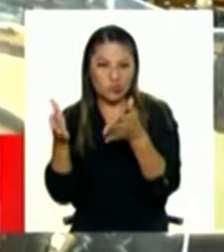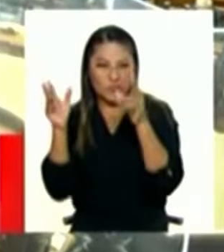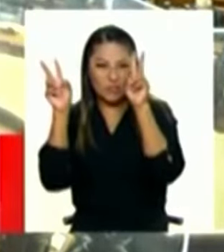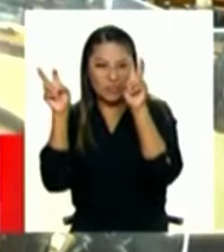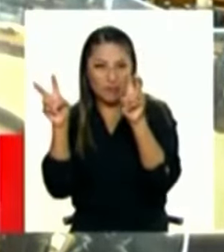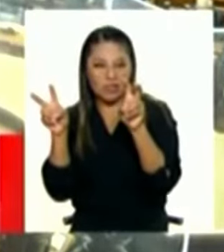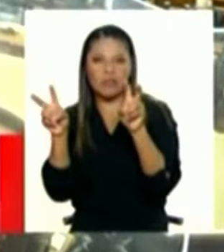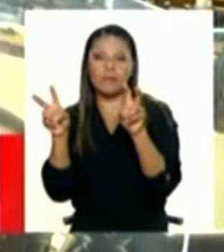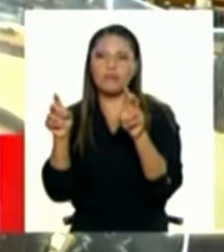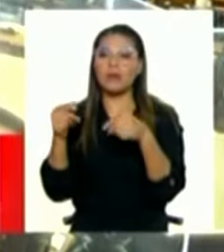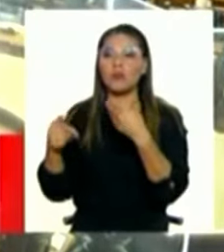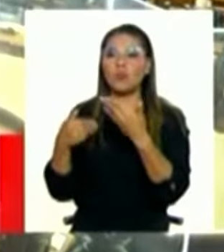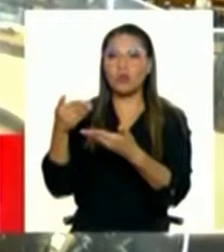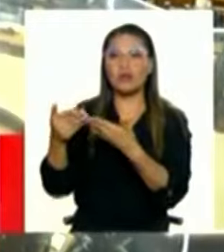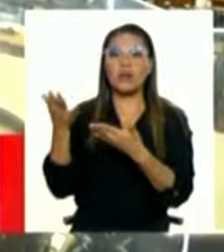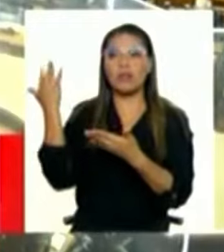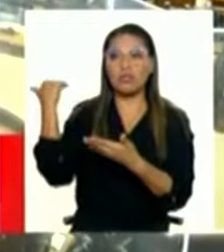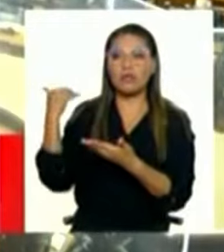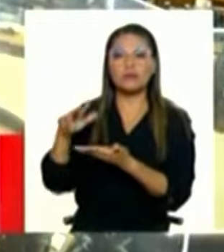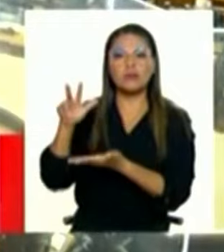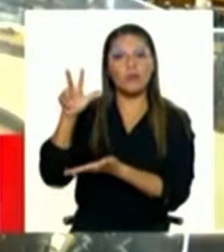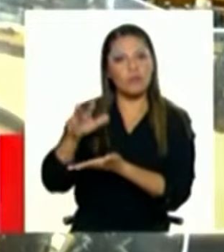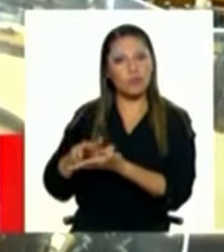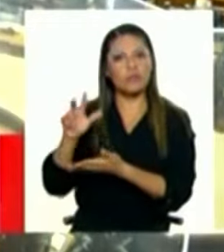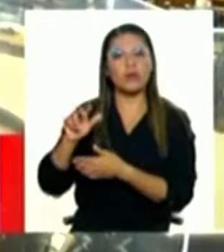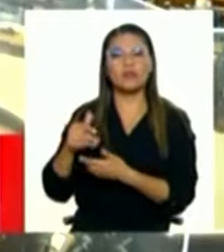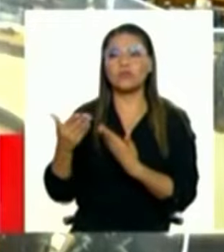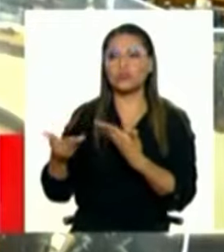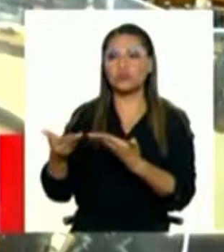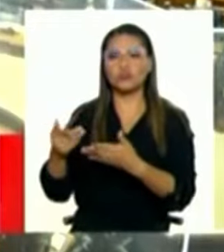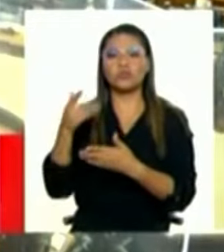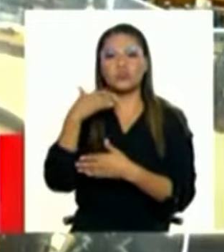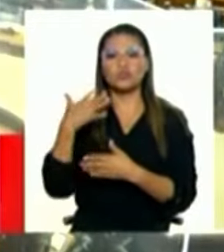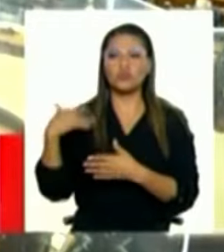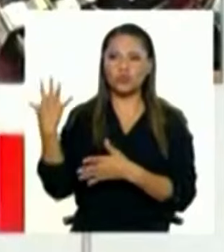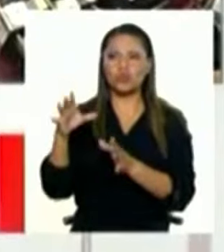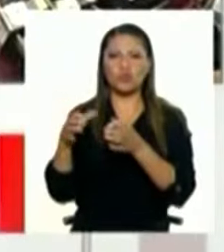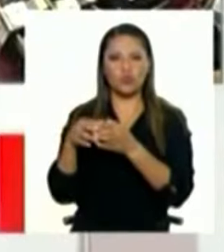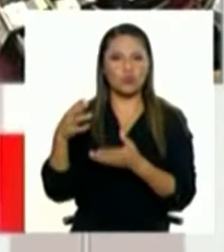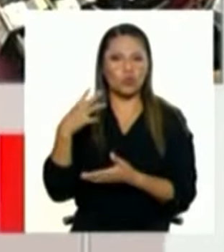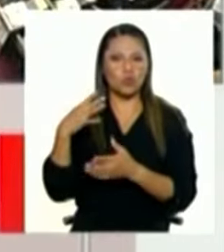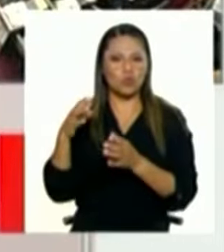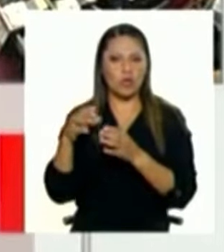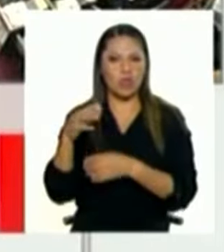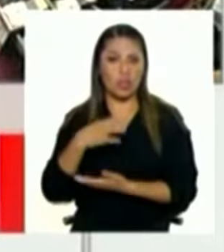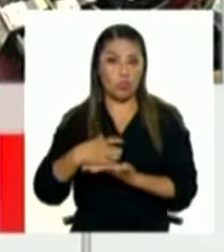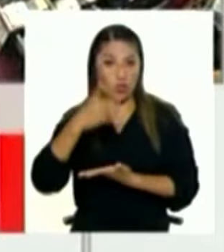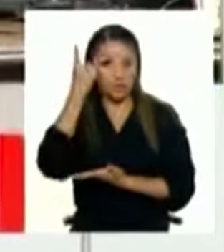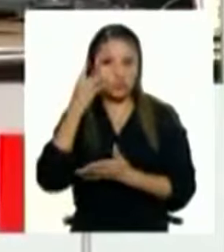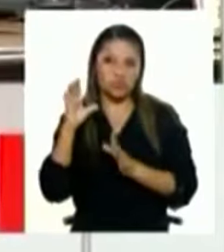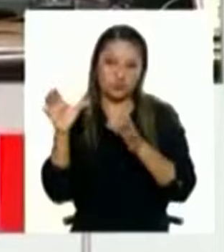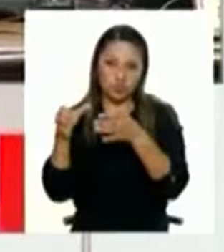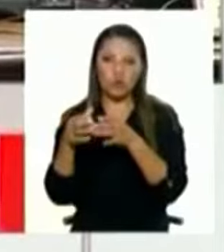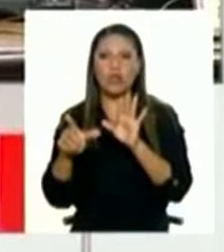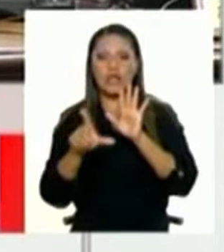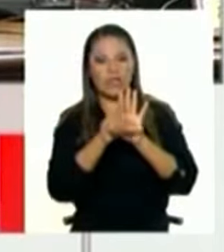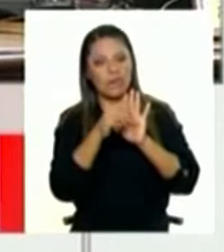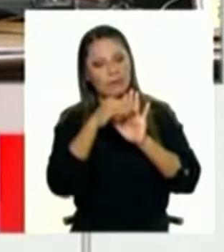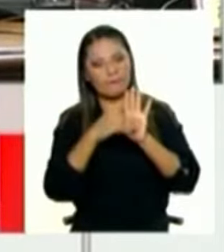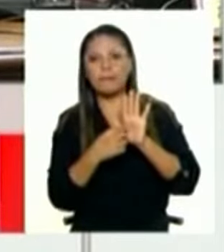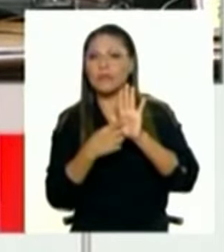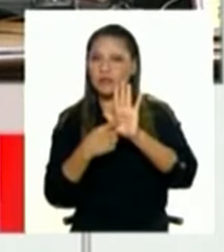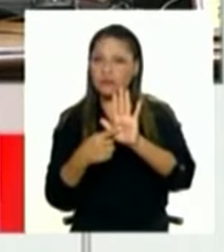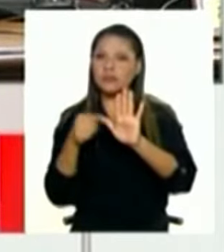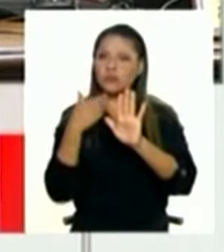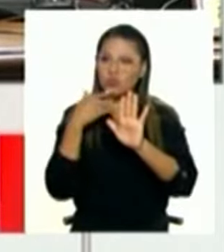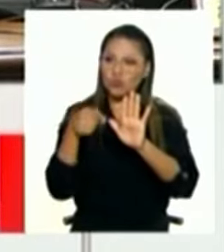una iniciativa que fue aprobada por insistencia en la Comisión de Educación, una iniciativa de ley que fue